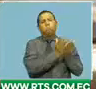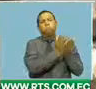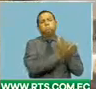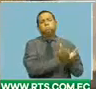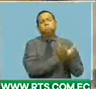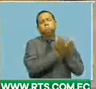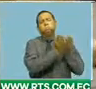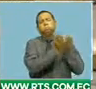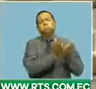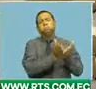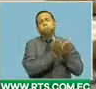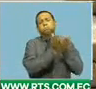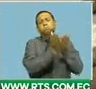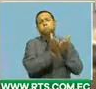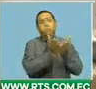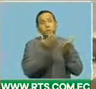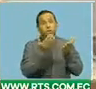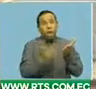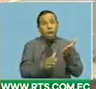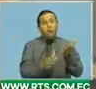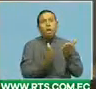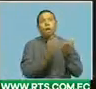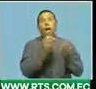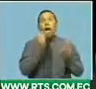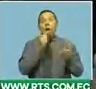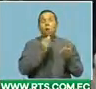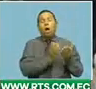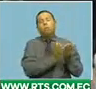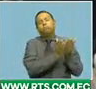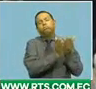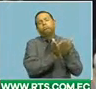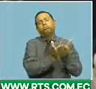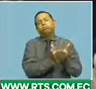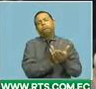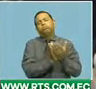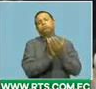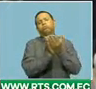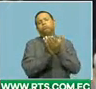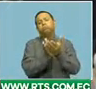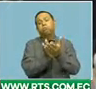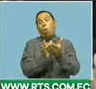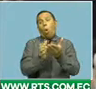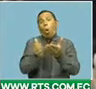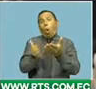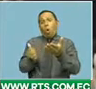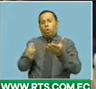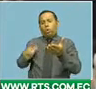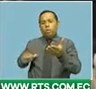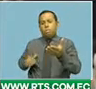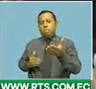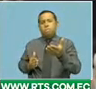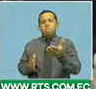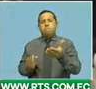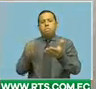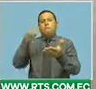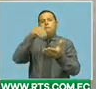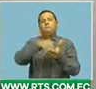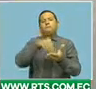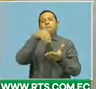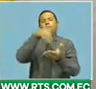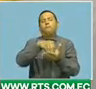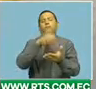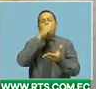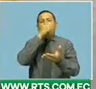sustancia la ingresaron cuando el barco ya estaba en marcha. Posiblemente fueron contaminadas en alta mar.